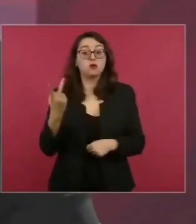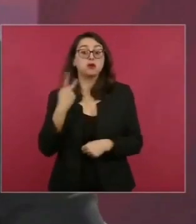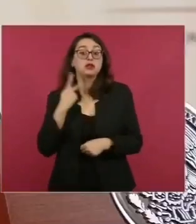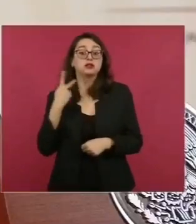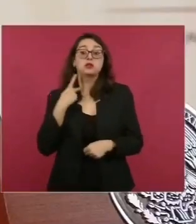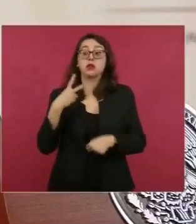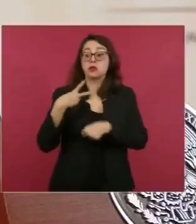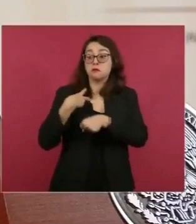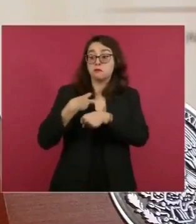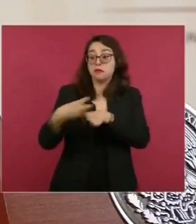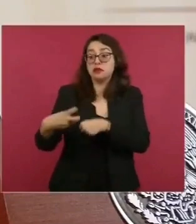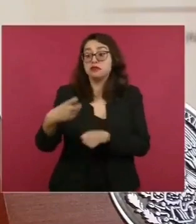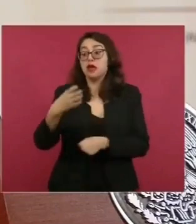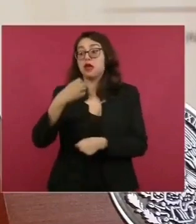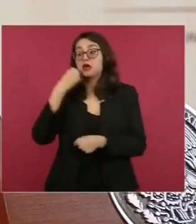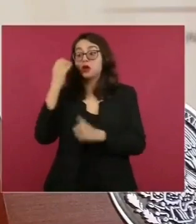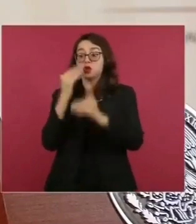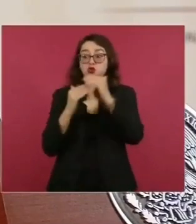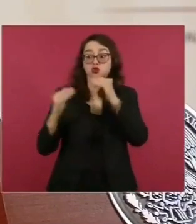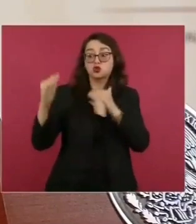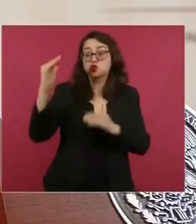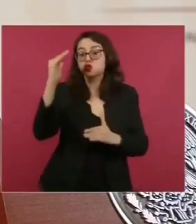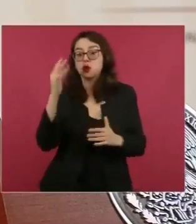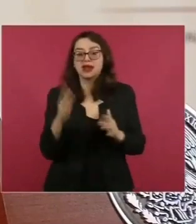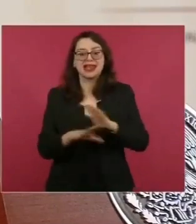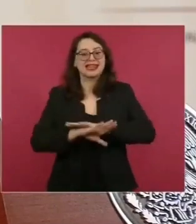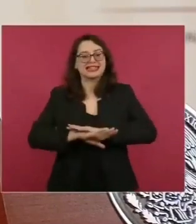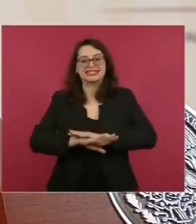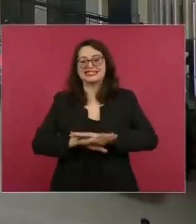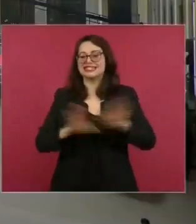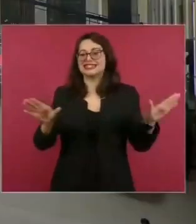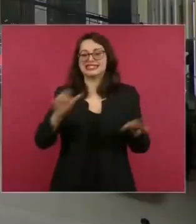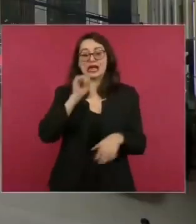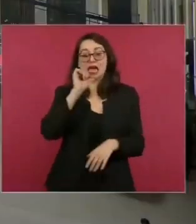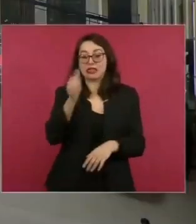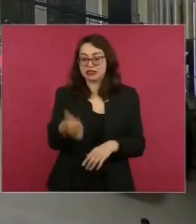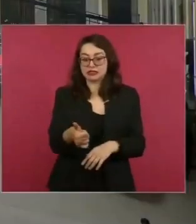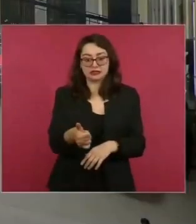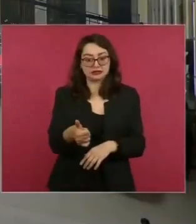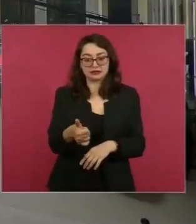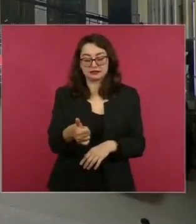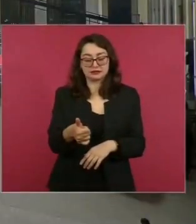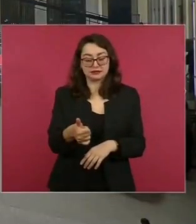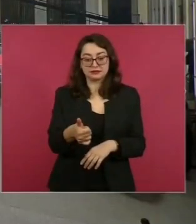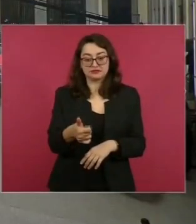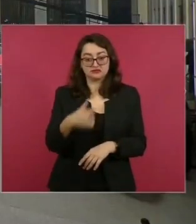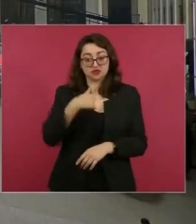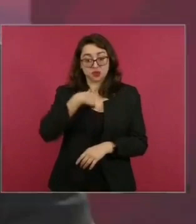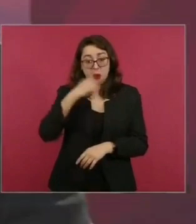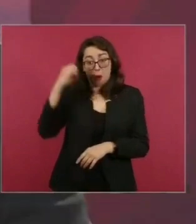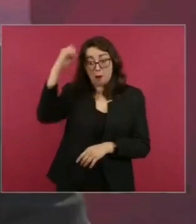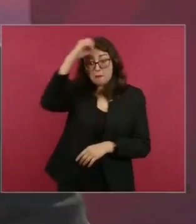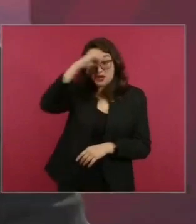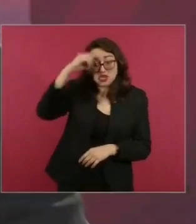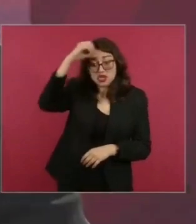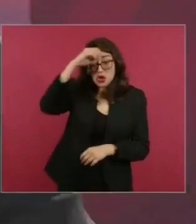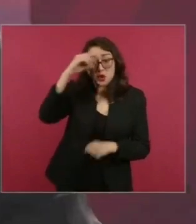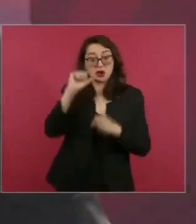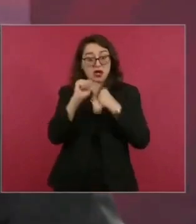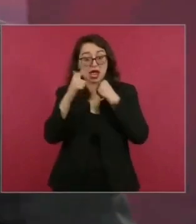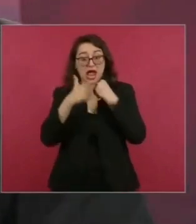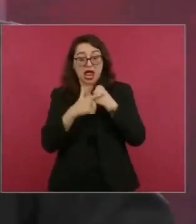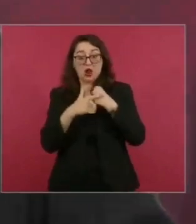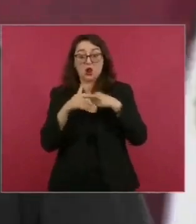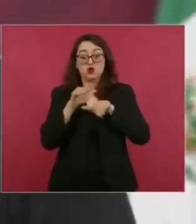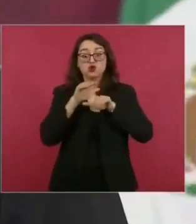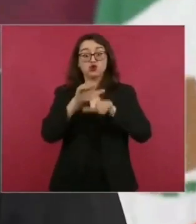nada. ¿Ni internacional? Absolutamente. Y no vuelvo a opinar sobre